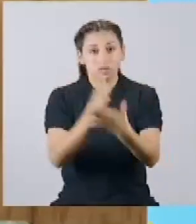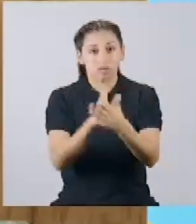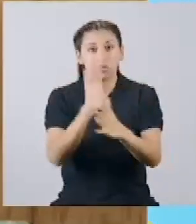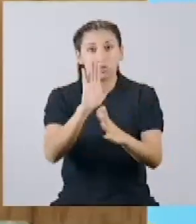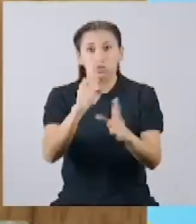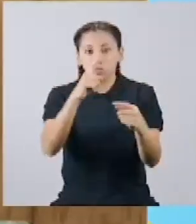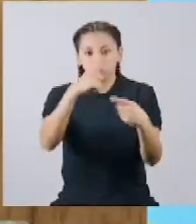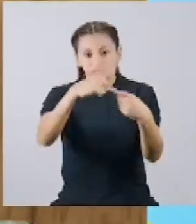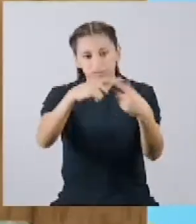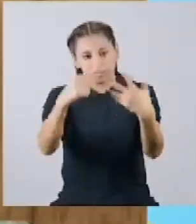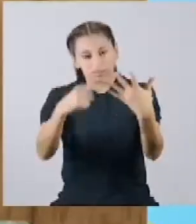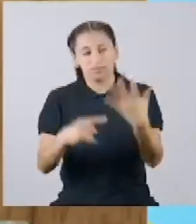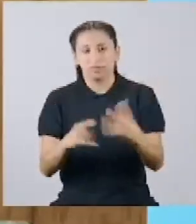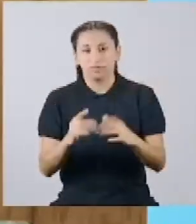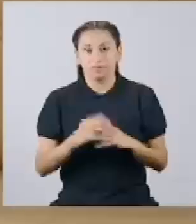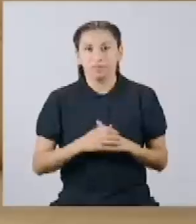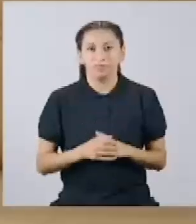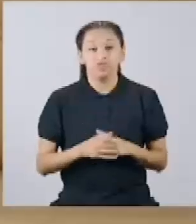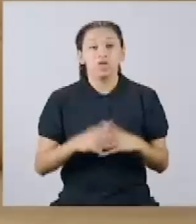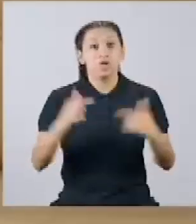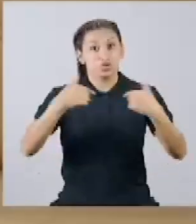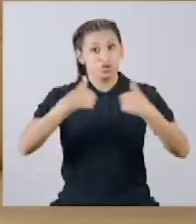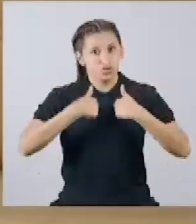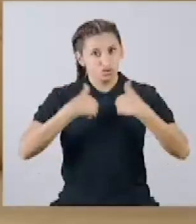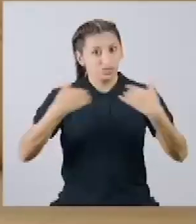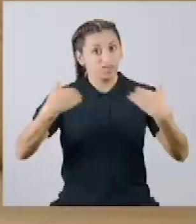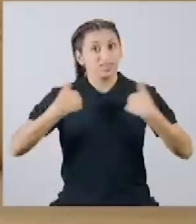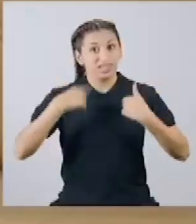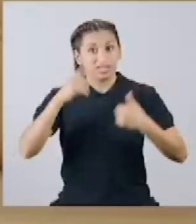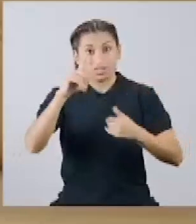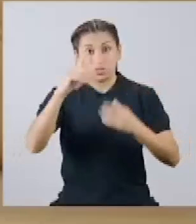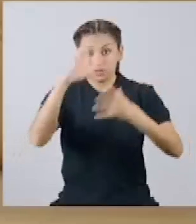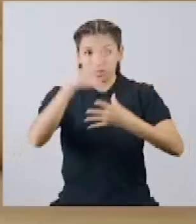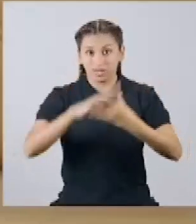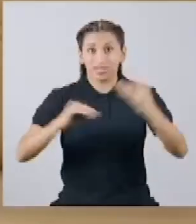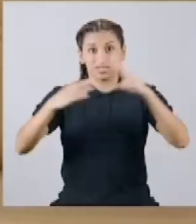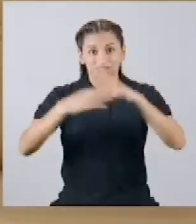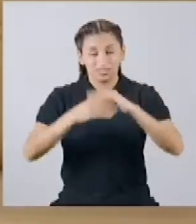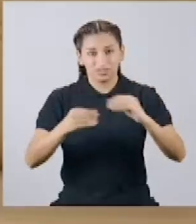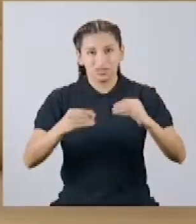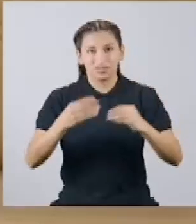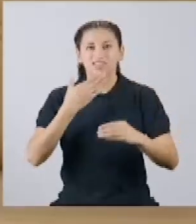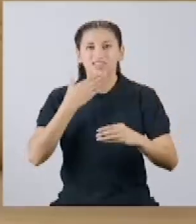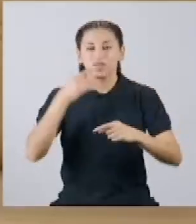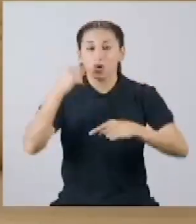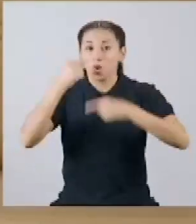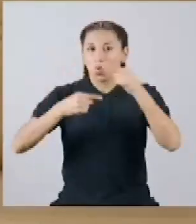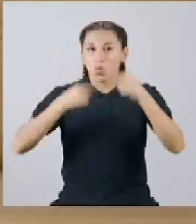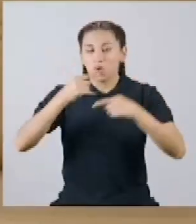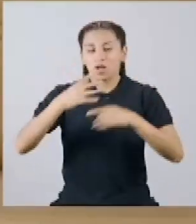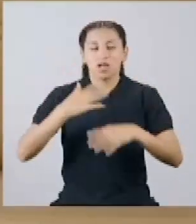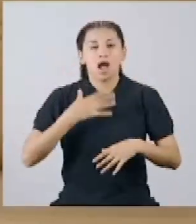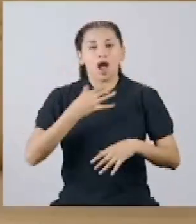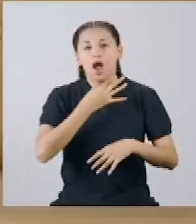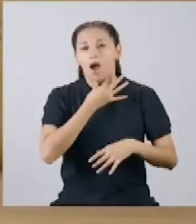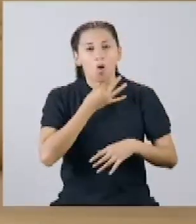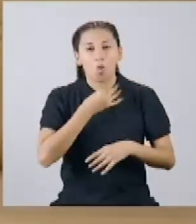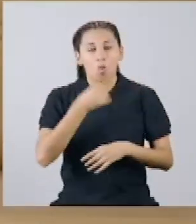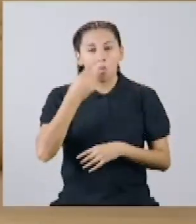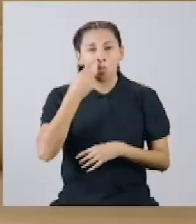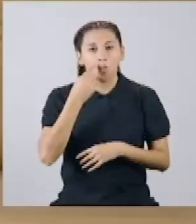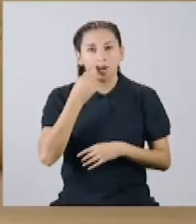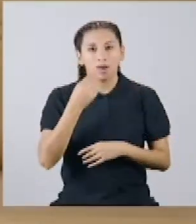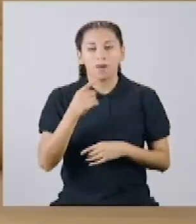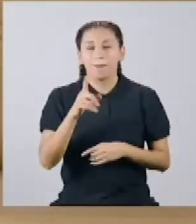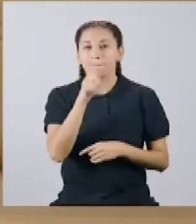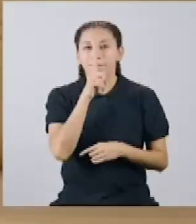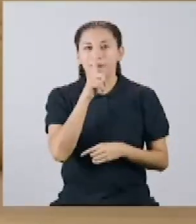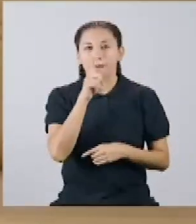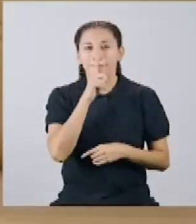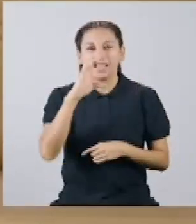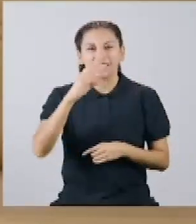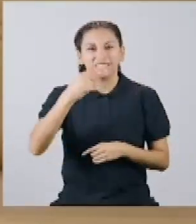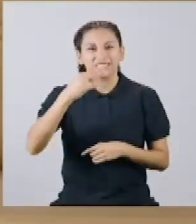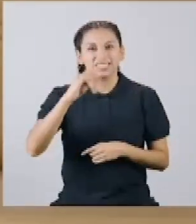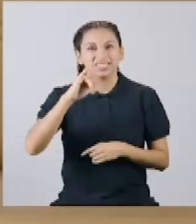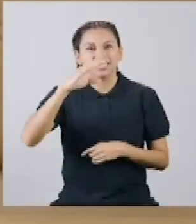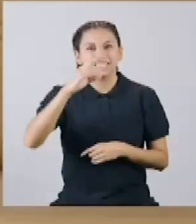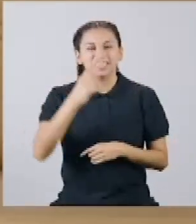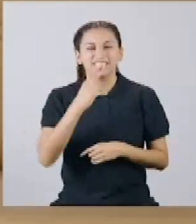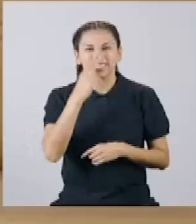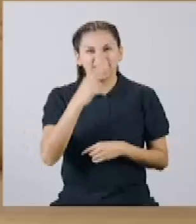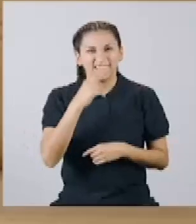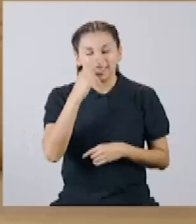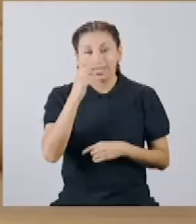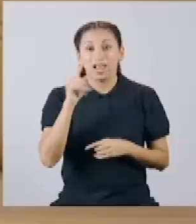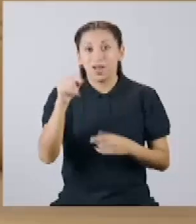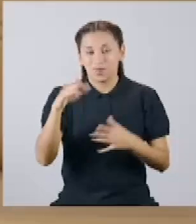problema y sus posibles causas. Yo tengo una historia que me solía contar nuestro abuelo, Papá Chicharrón,